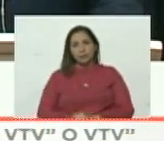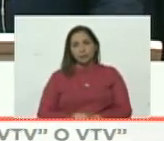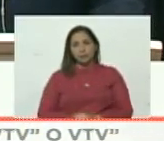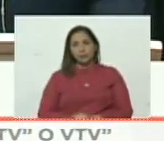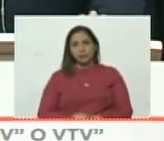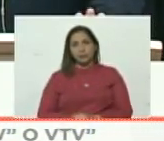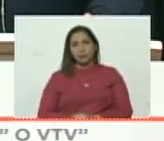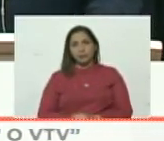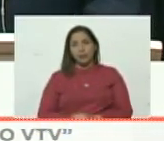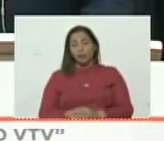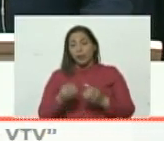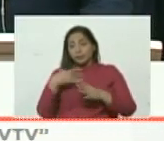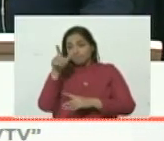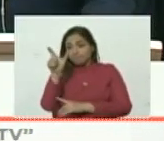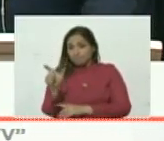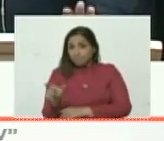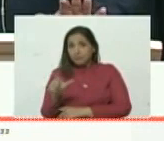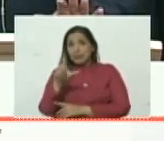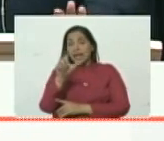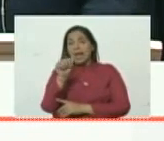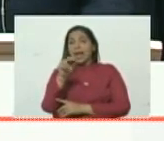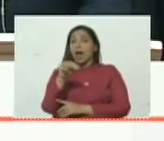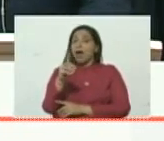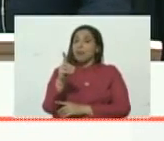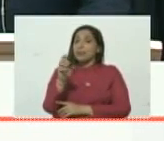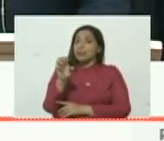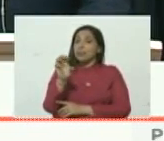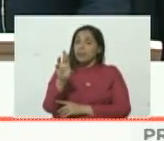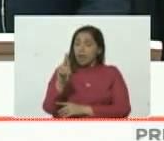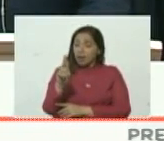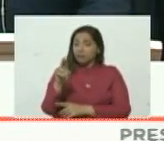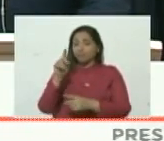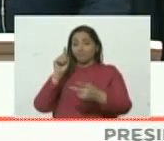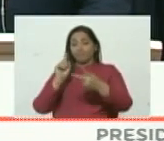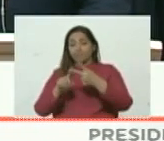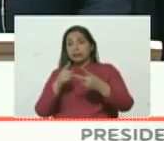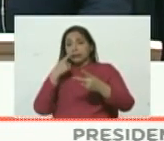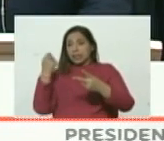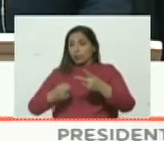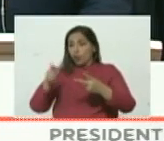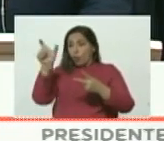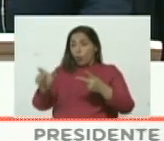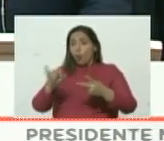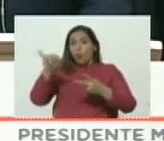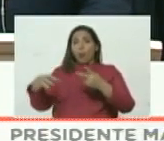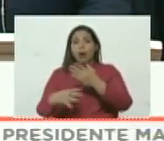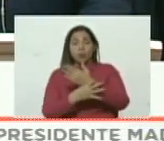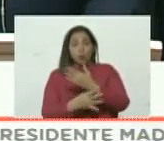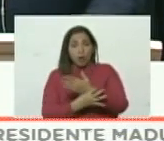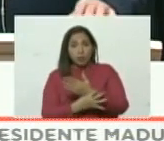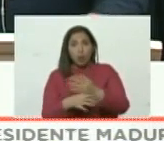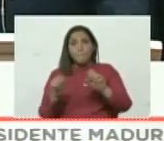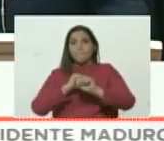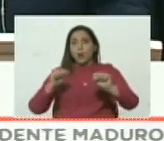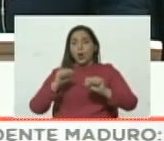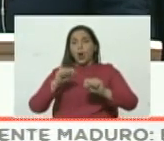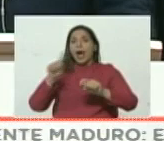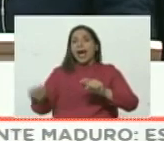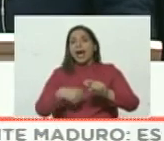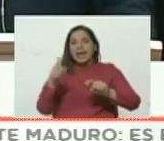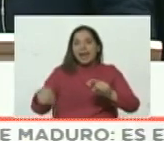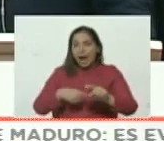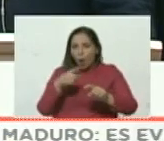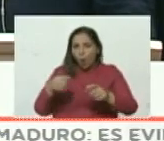señor Lander, señor Juanito Alimaña, señor Guaidó, que se les piche el otro caucho de su carro a esta misma